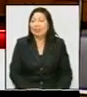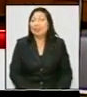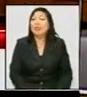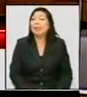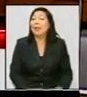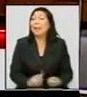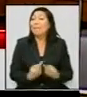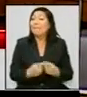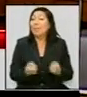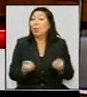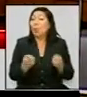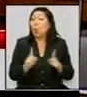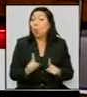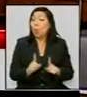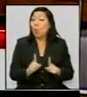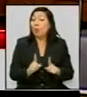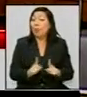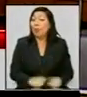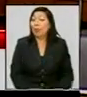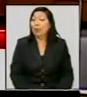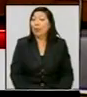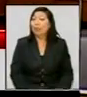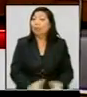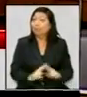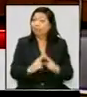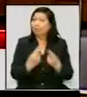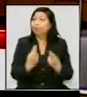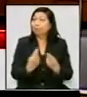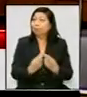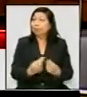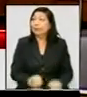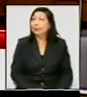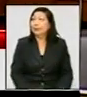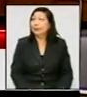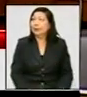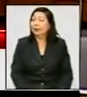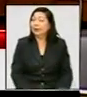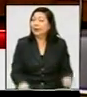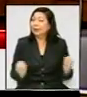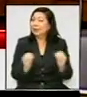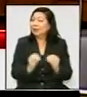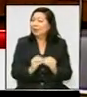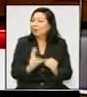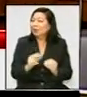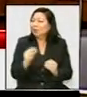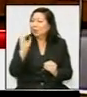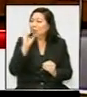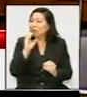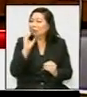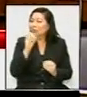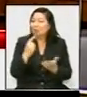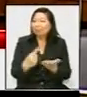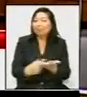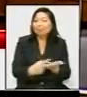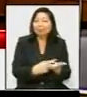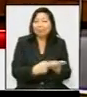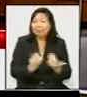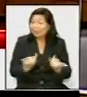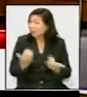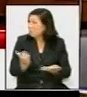Pero cuando se convocan las sesiones en un marco en el que no se buscan esos consensos, pasa